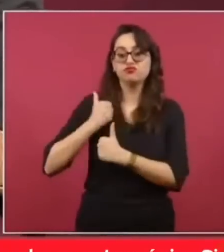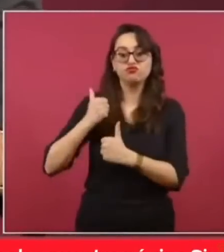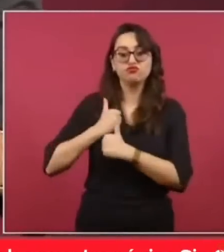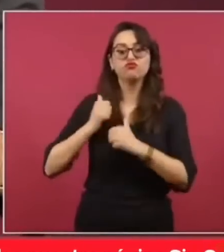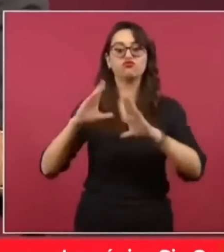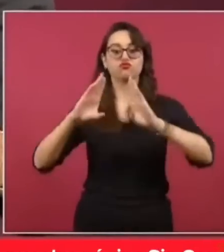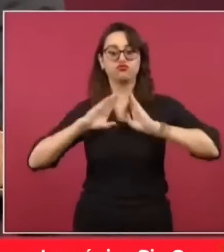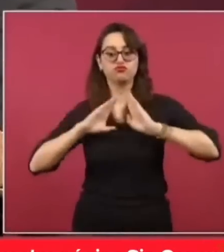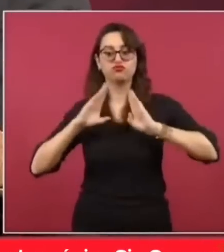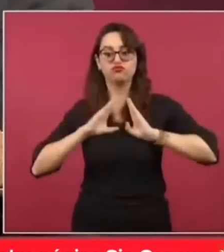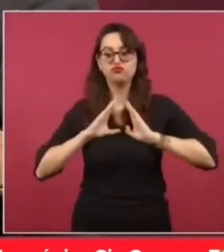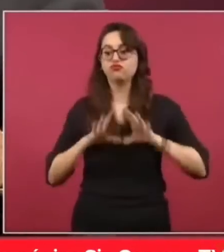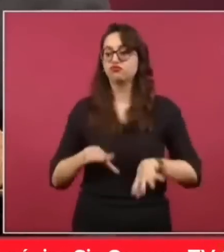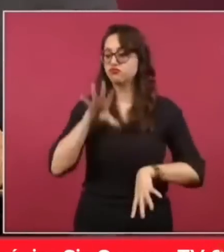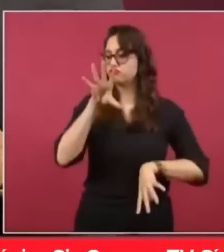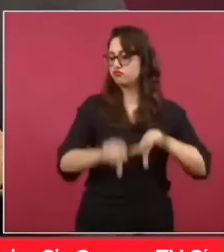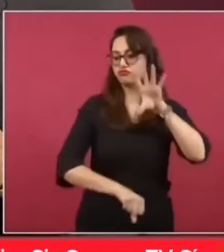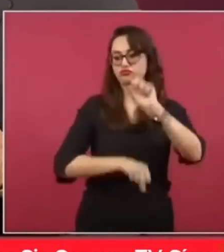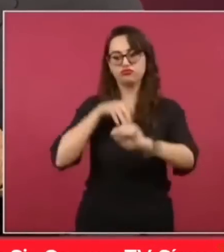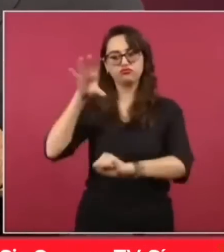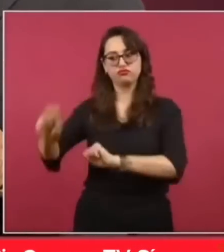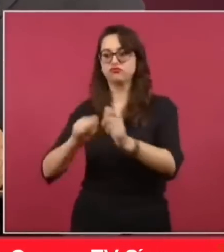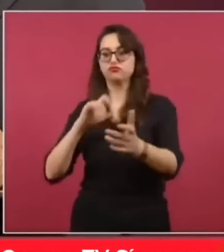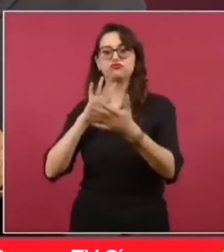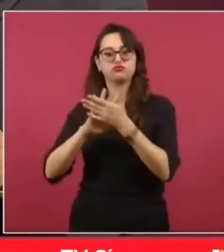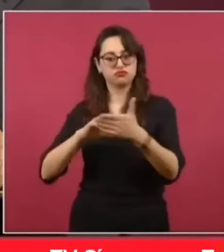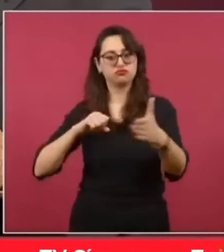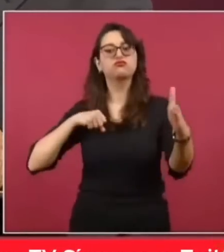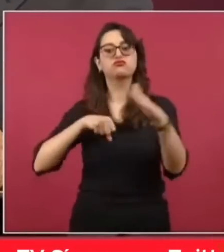el encargado de la zona militar de Iguala,